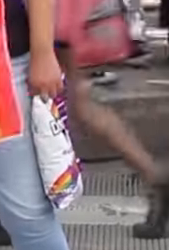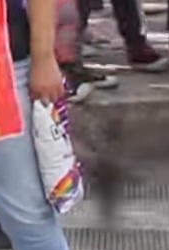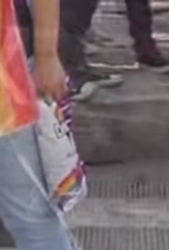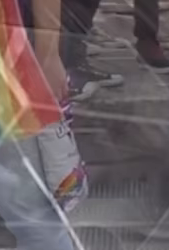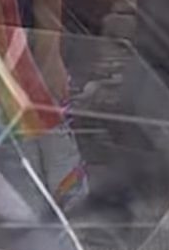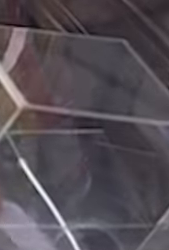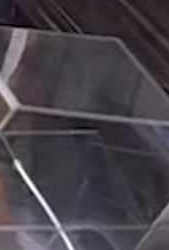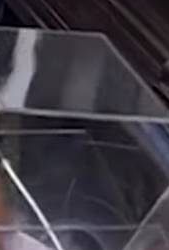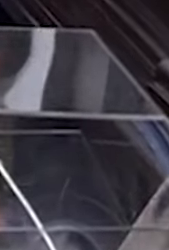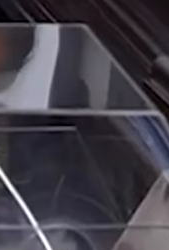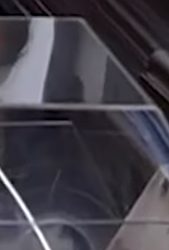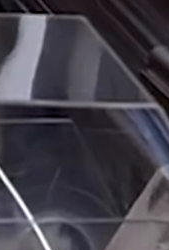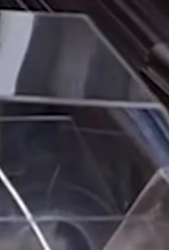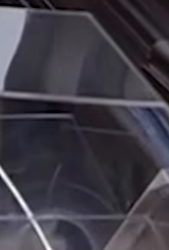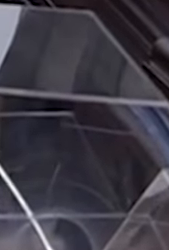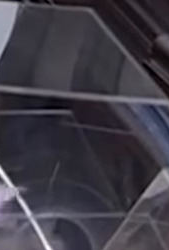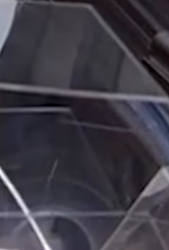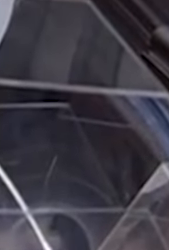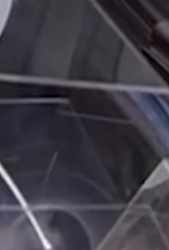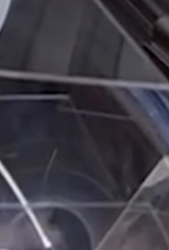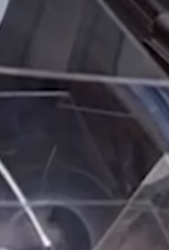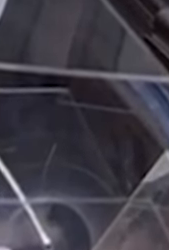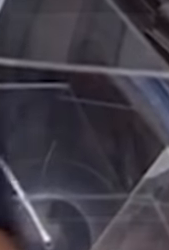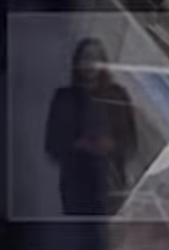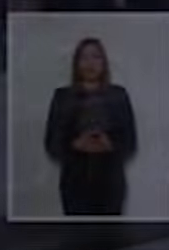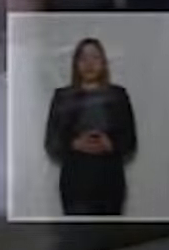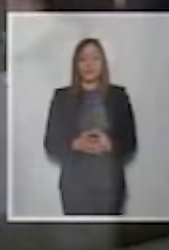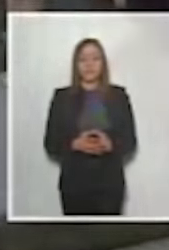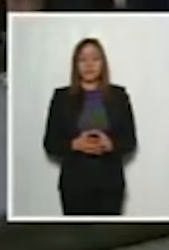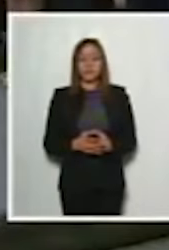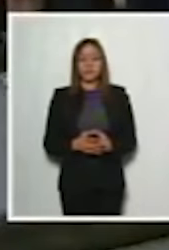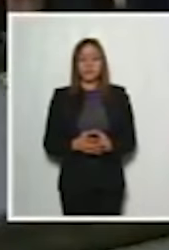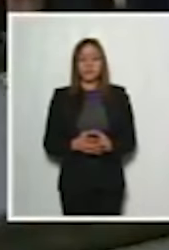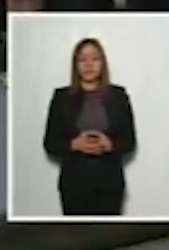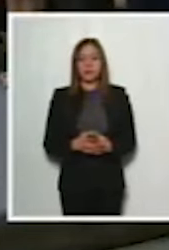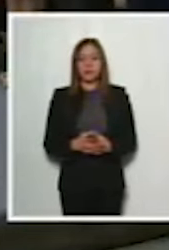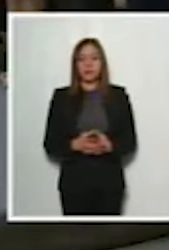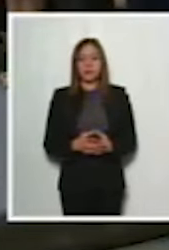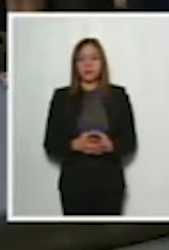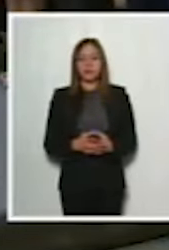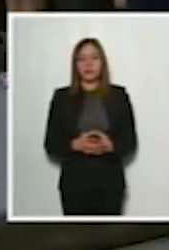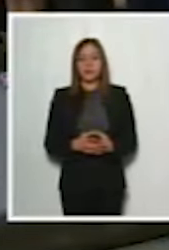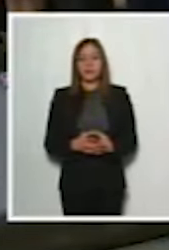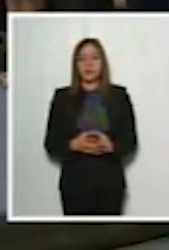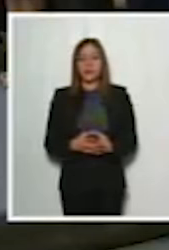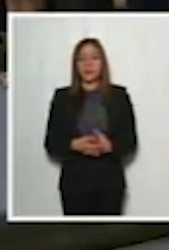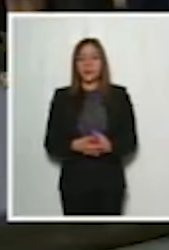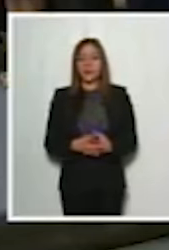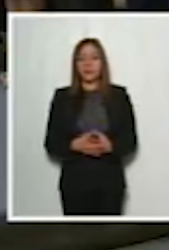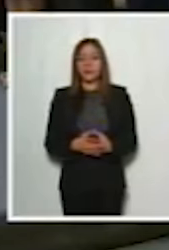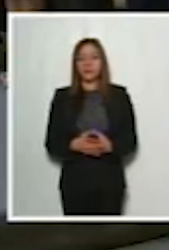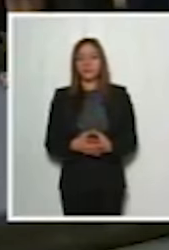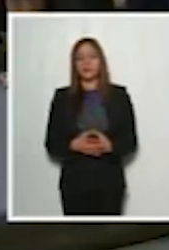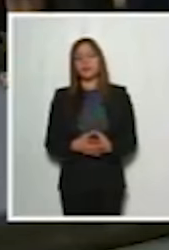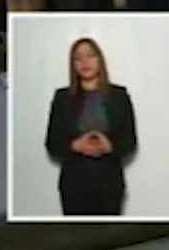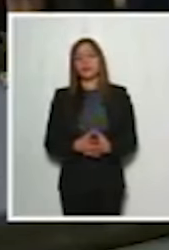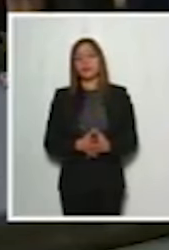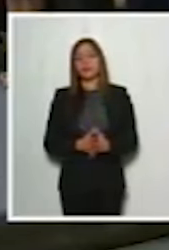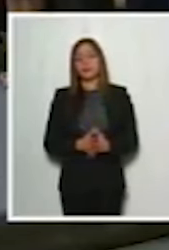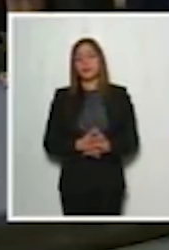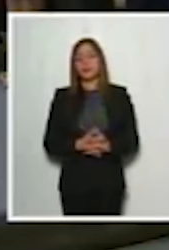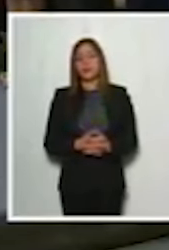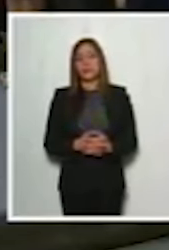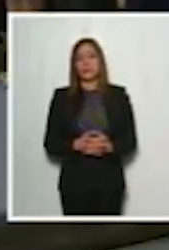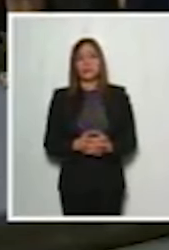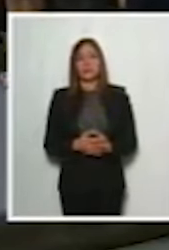LGBT. El documento será enviado al Diario Oficial de la Federación, a la Gaceta Oficial de la Ciudad de México, al Archivo